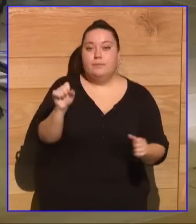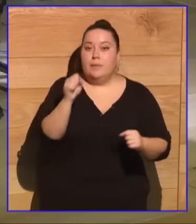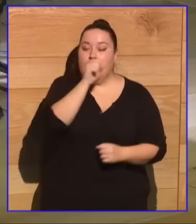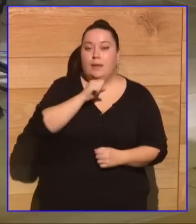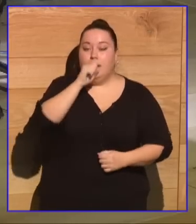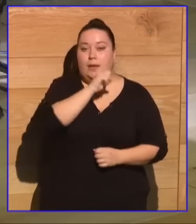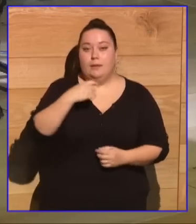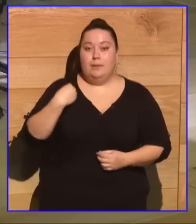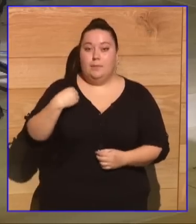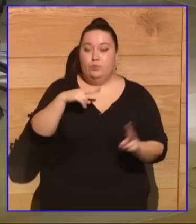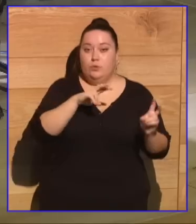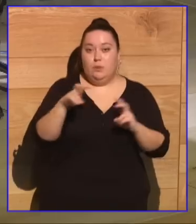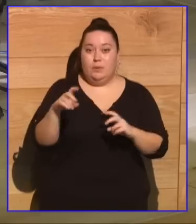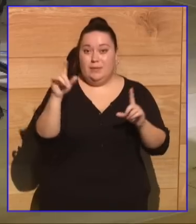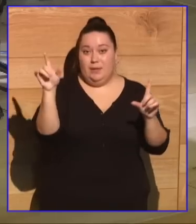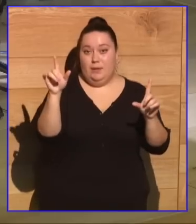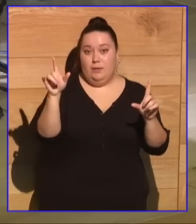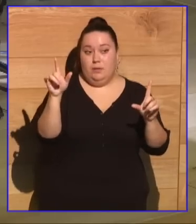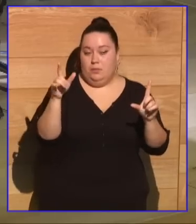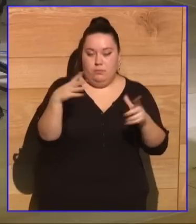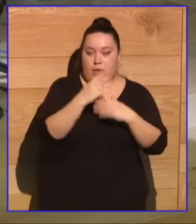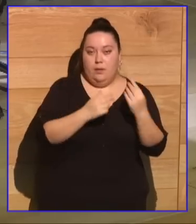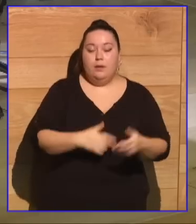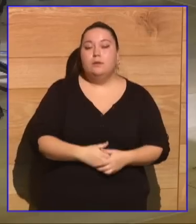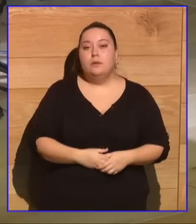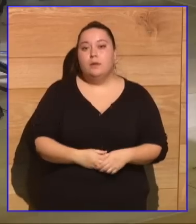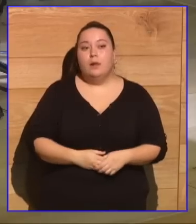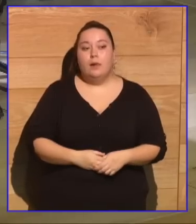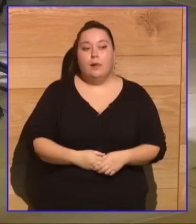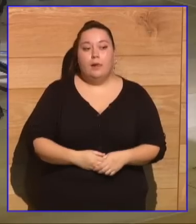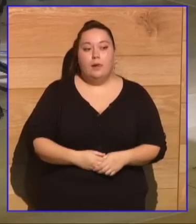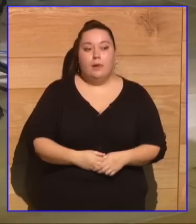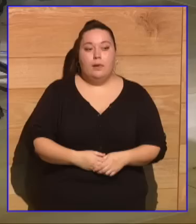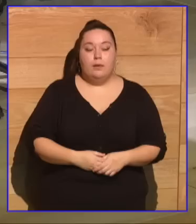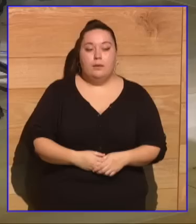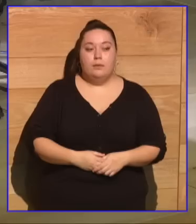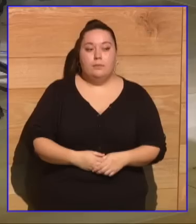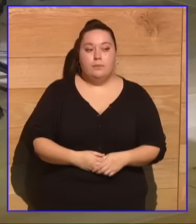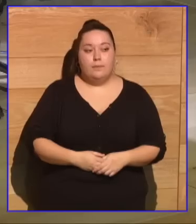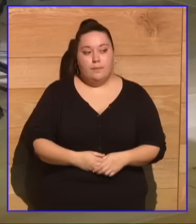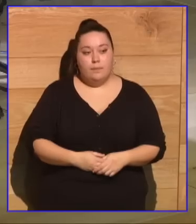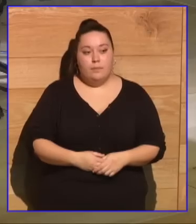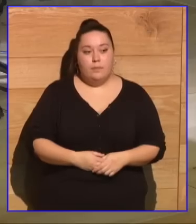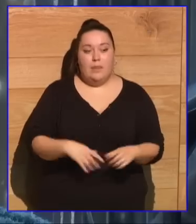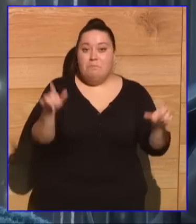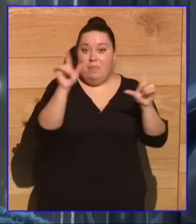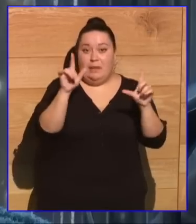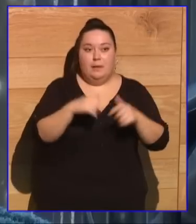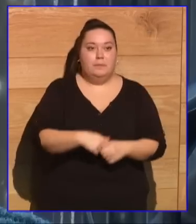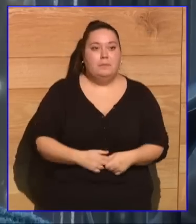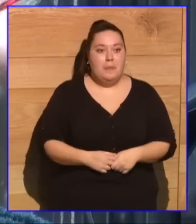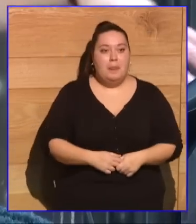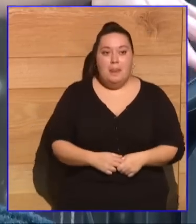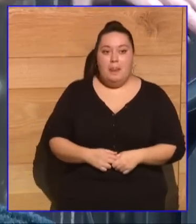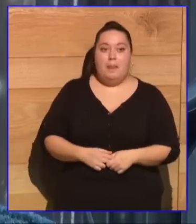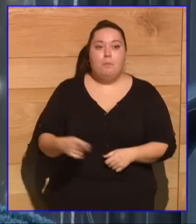los temas que cantaba en pantalla. No todo está recantado. Los personajes que canten Qué temas feo. en pantalla son 7. Qué feo, por otro